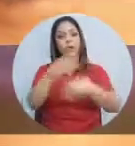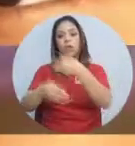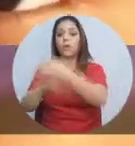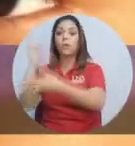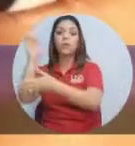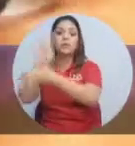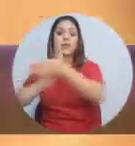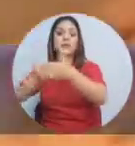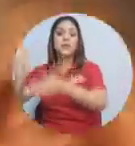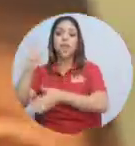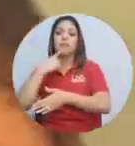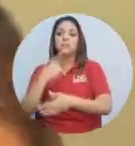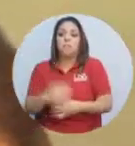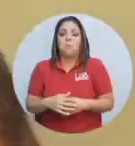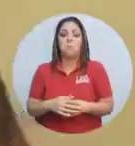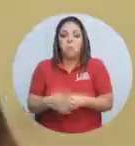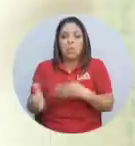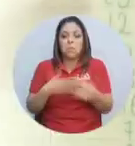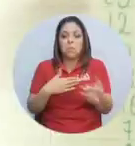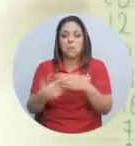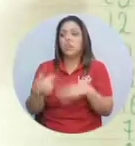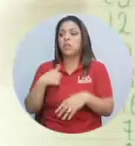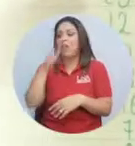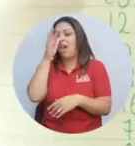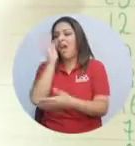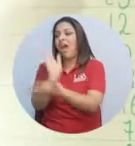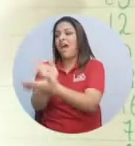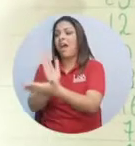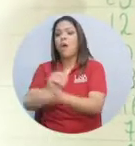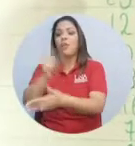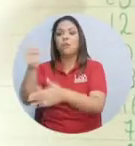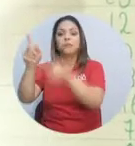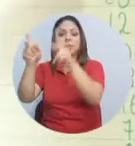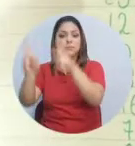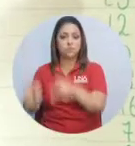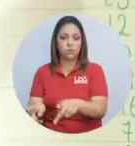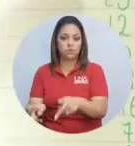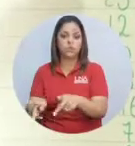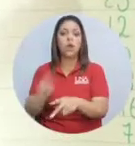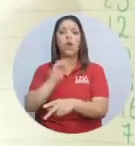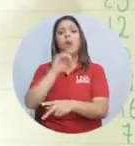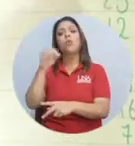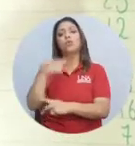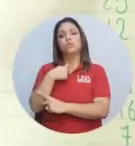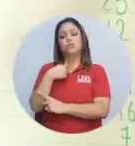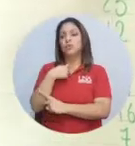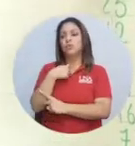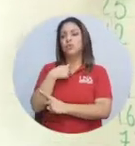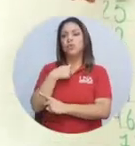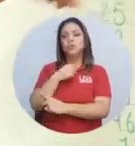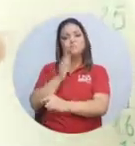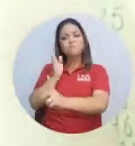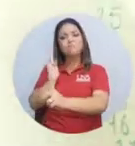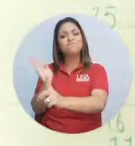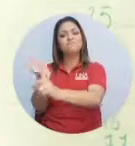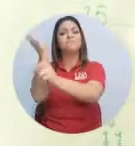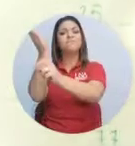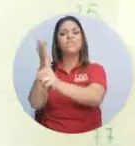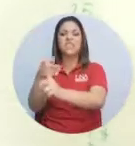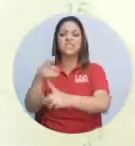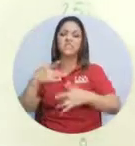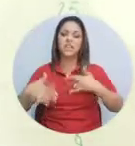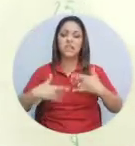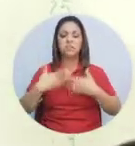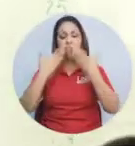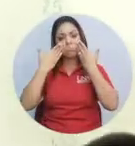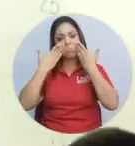no pasa nada si yo trato mal a la otra persona, si le estoy generando